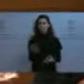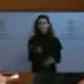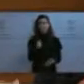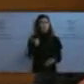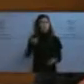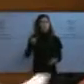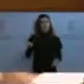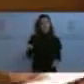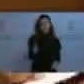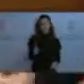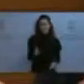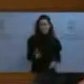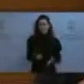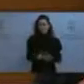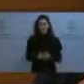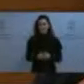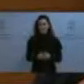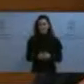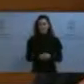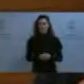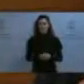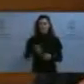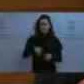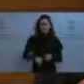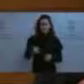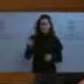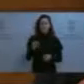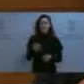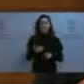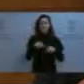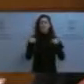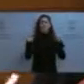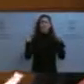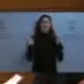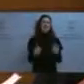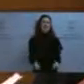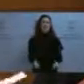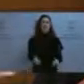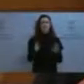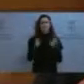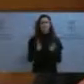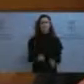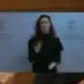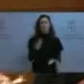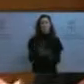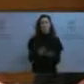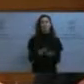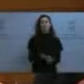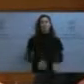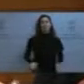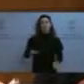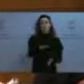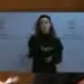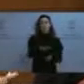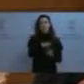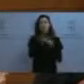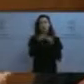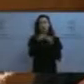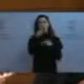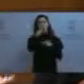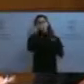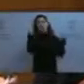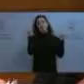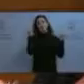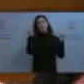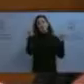casualidad. Esto es el producto del fracaso evidente del espacio de uso público en el Parque